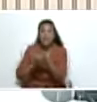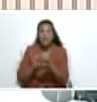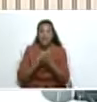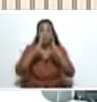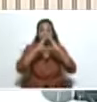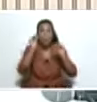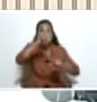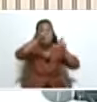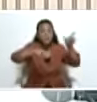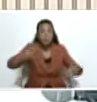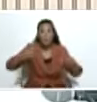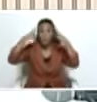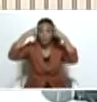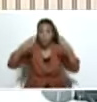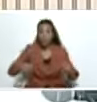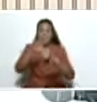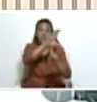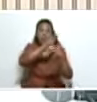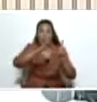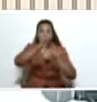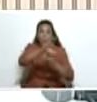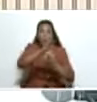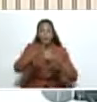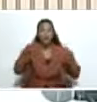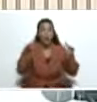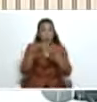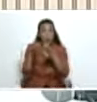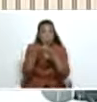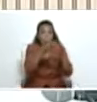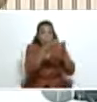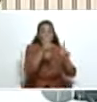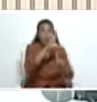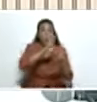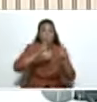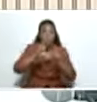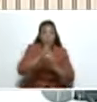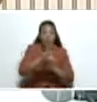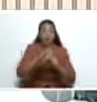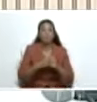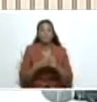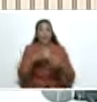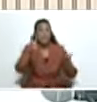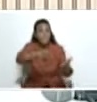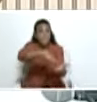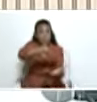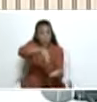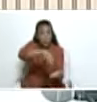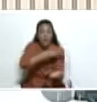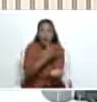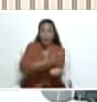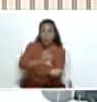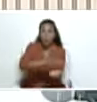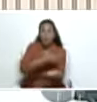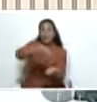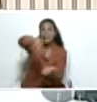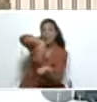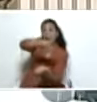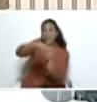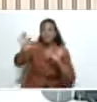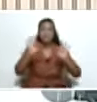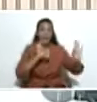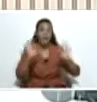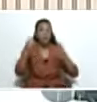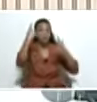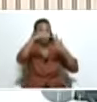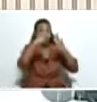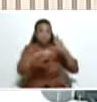cultores, cultoras del país, de todas las agrupaciones culturales, musicales, de danza, teatro,